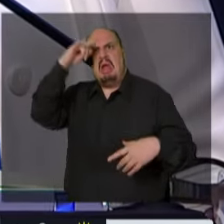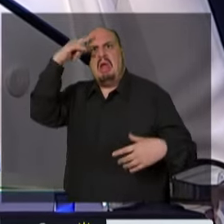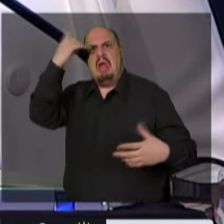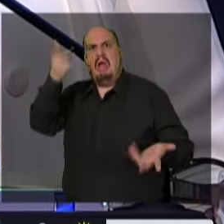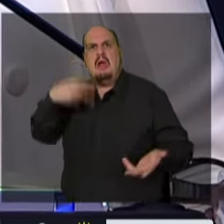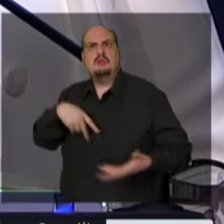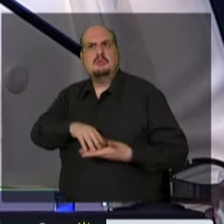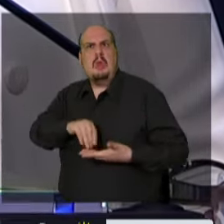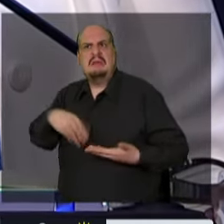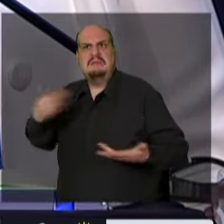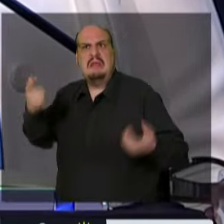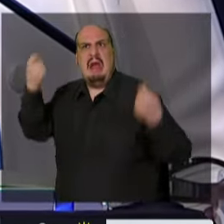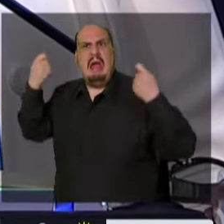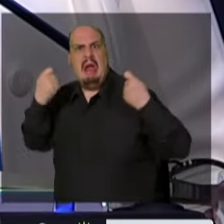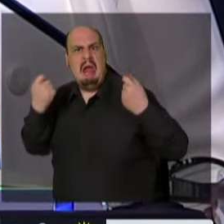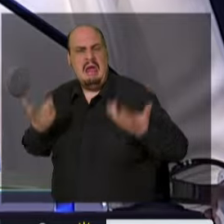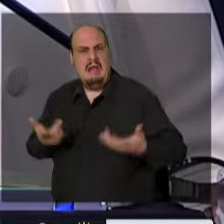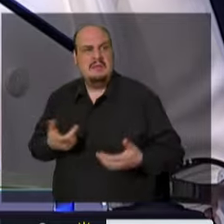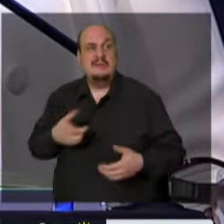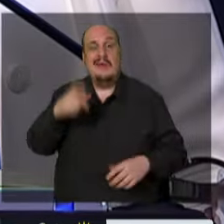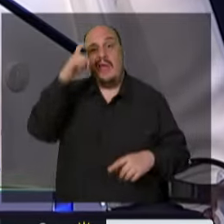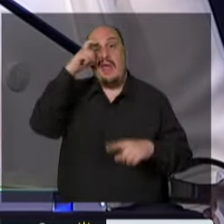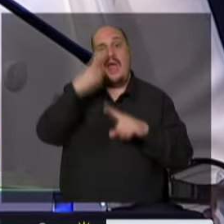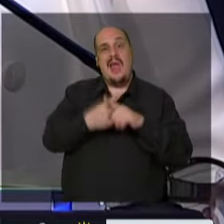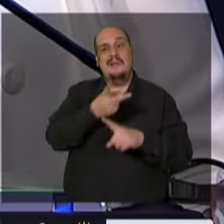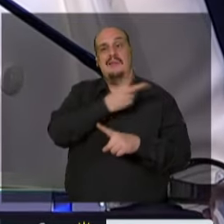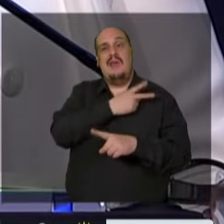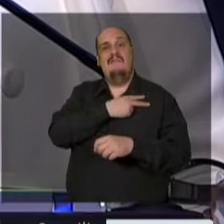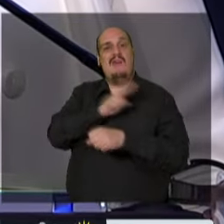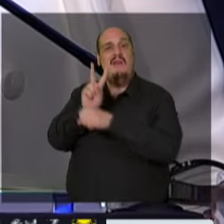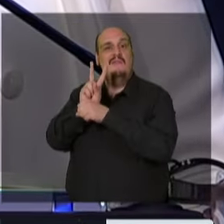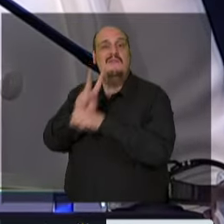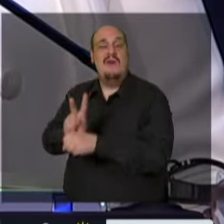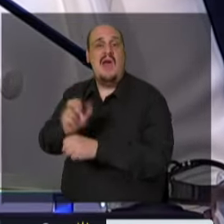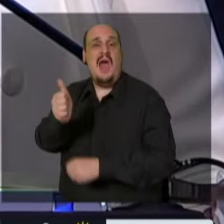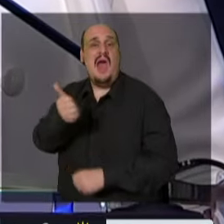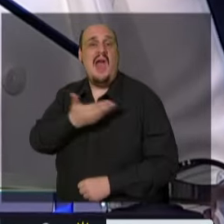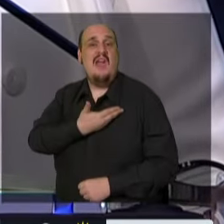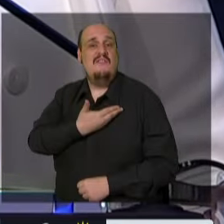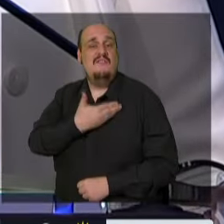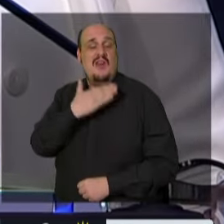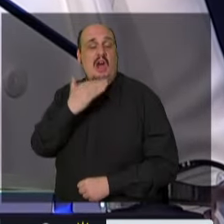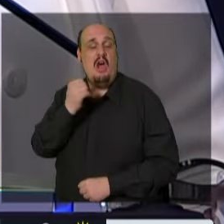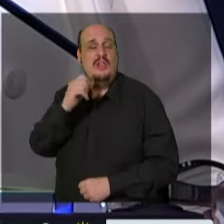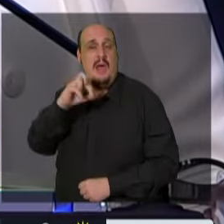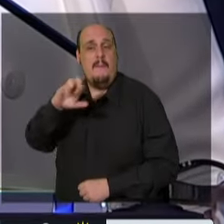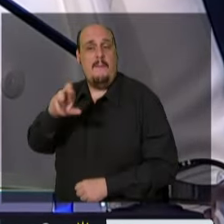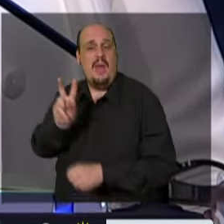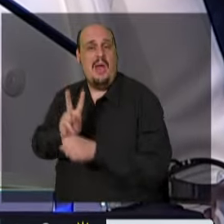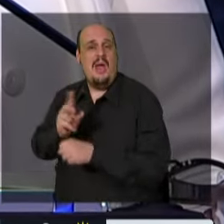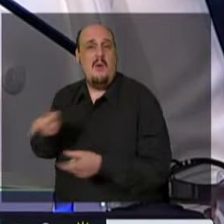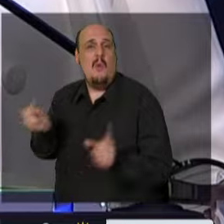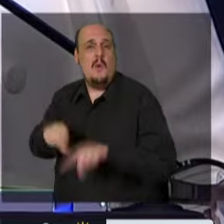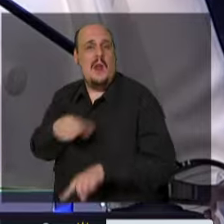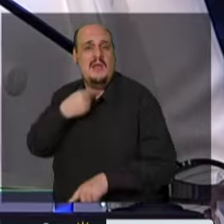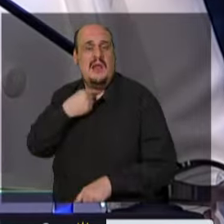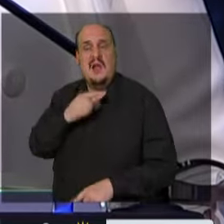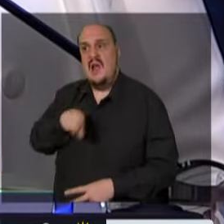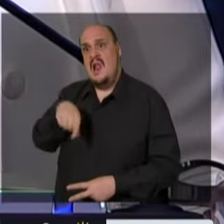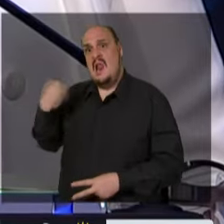en el Congreso los negocios de sus ex jefes. Defiende las AFJP porque trabajó en las AFJP. La otra que no hizo ni el